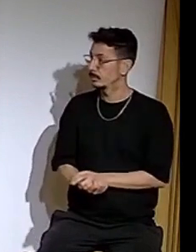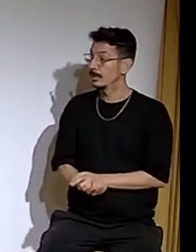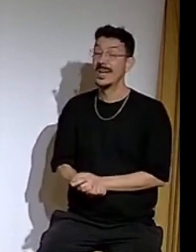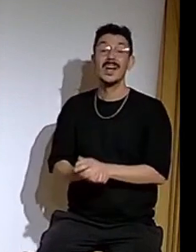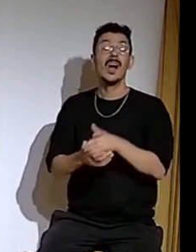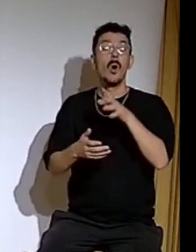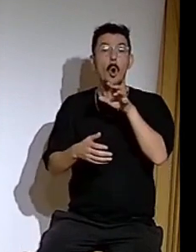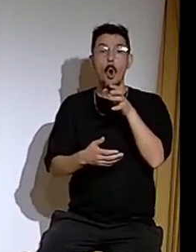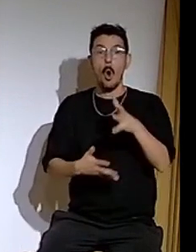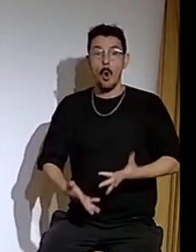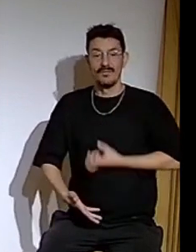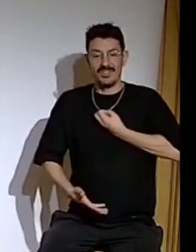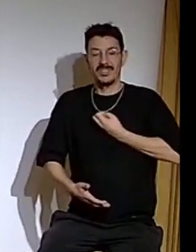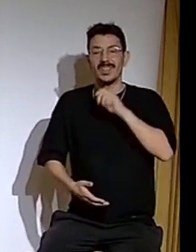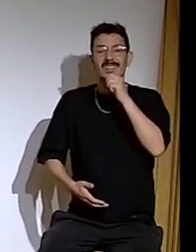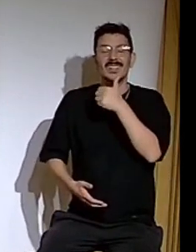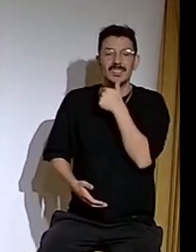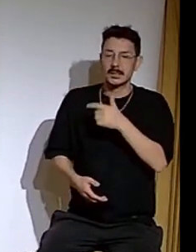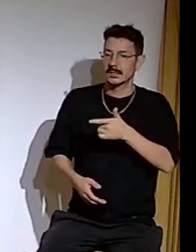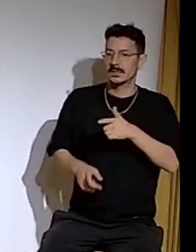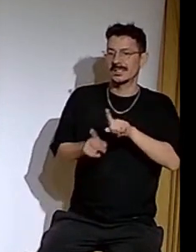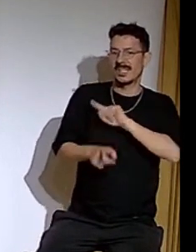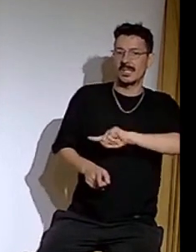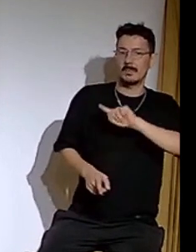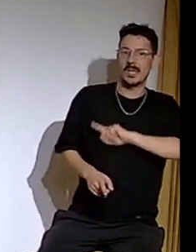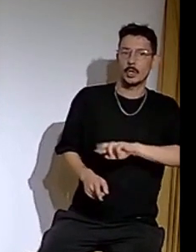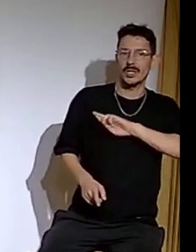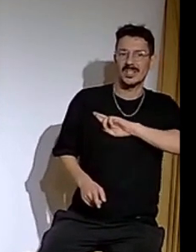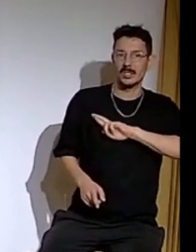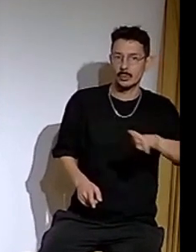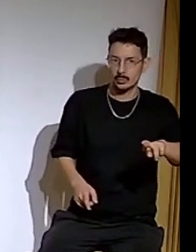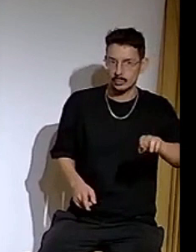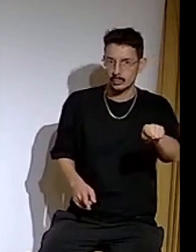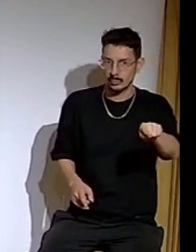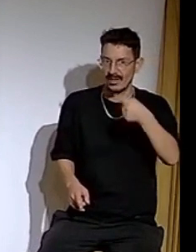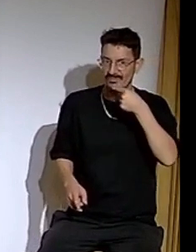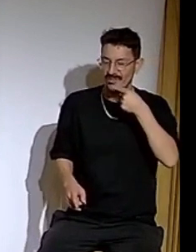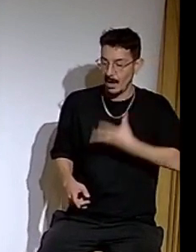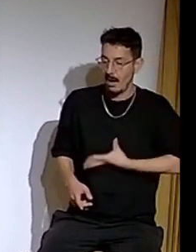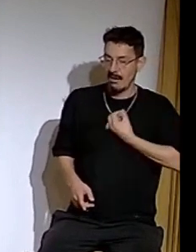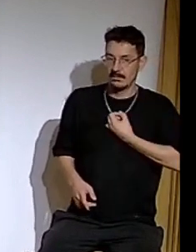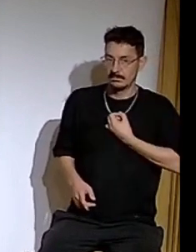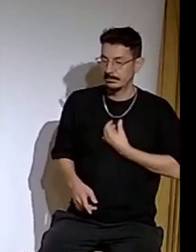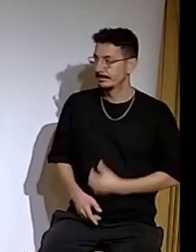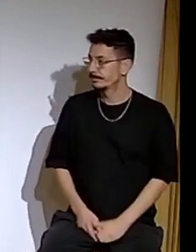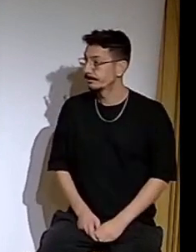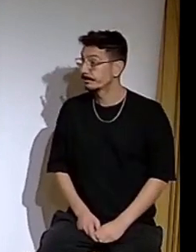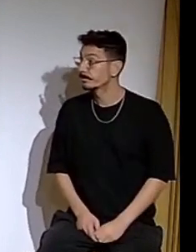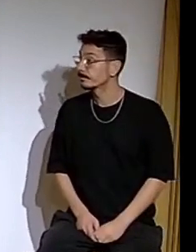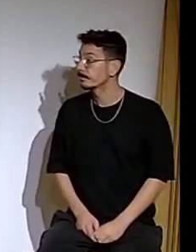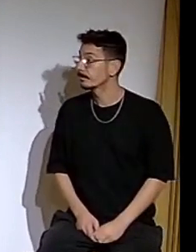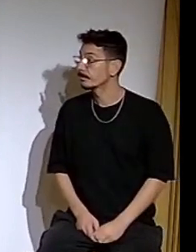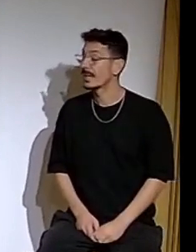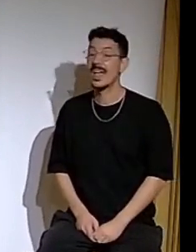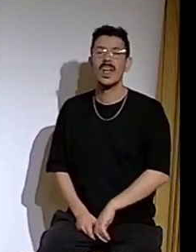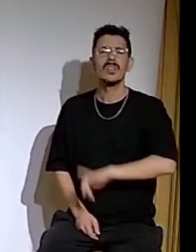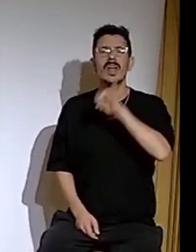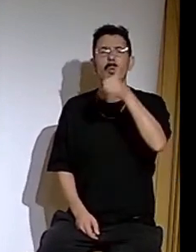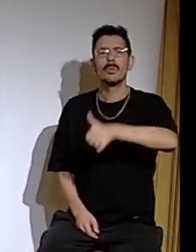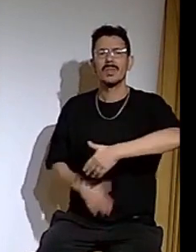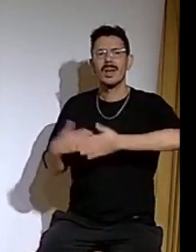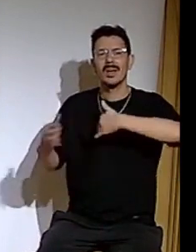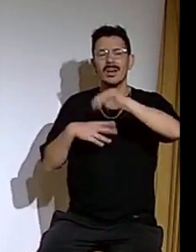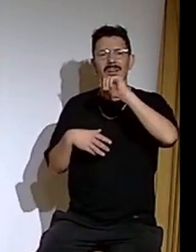conocimientos religiosos decir que estas estas denuncias la llevó a cabo